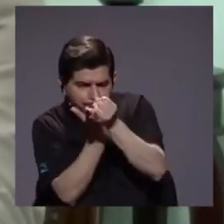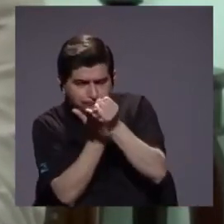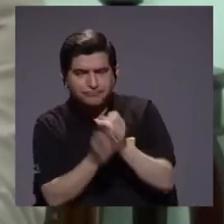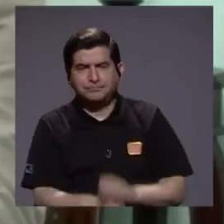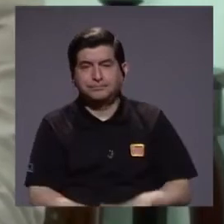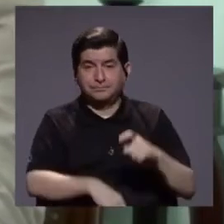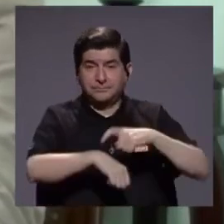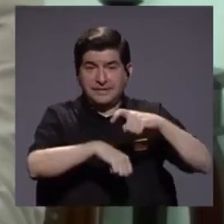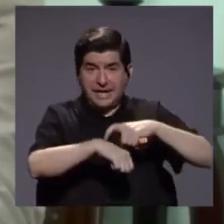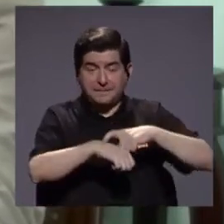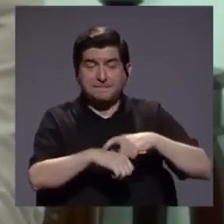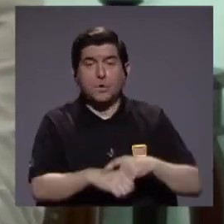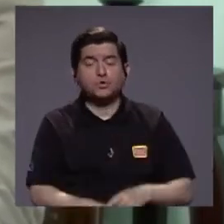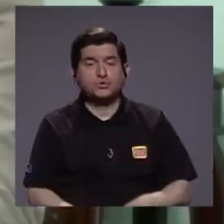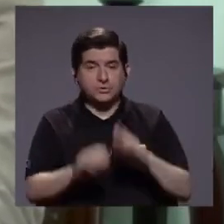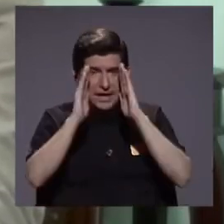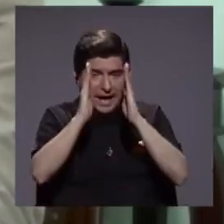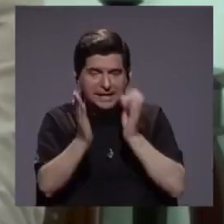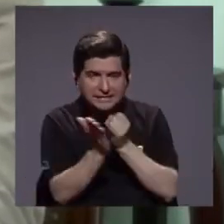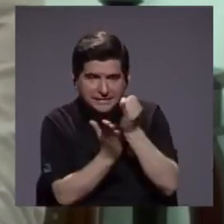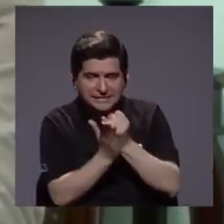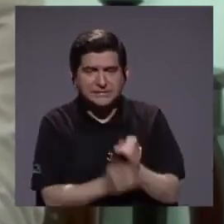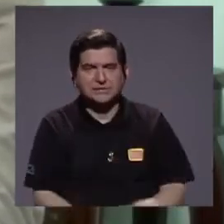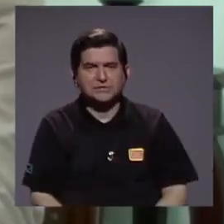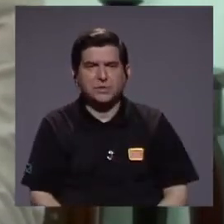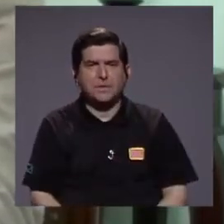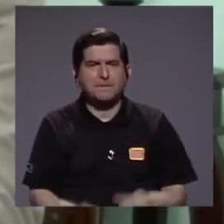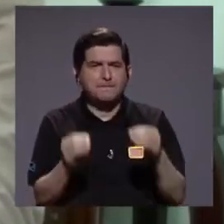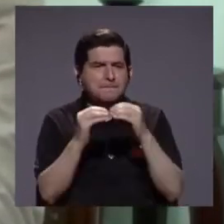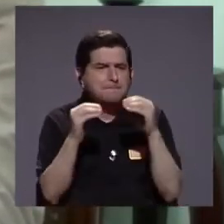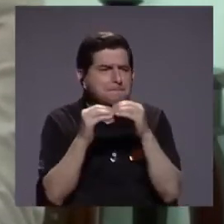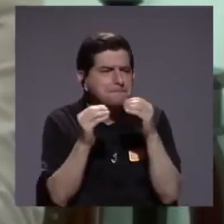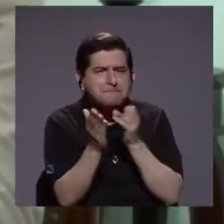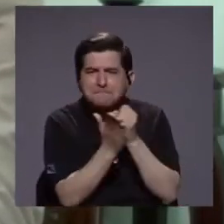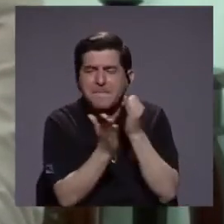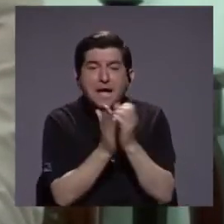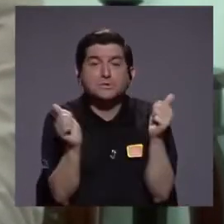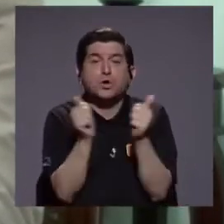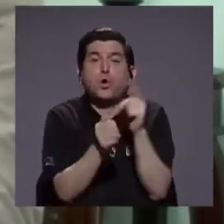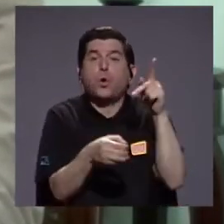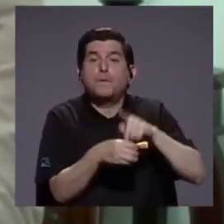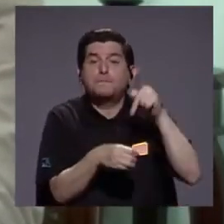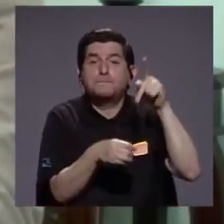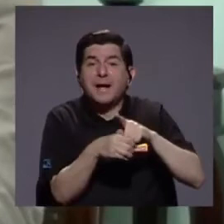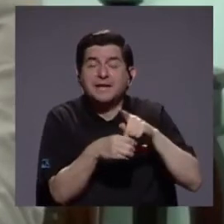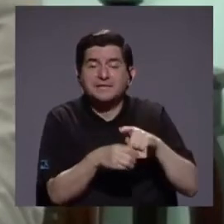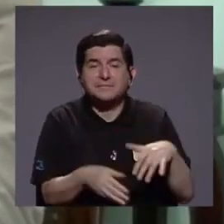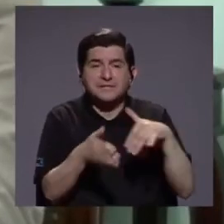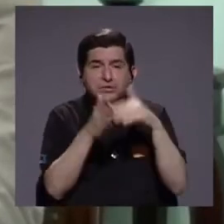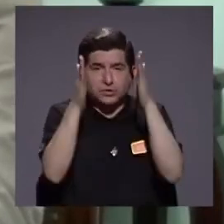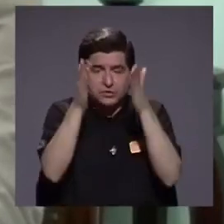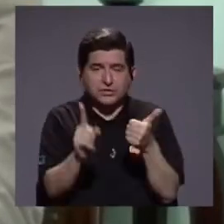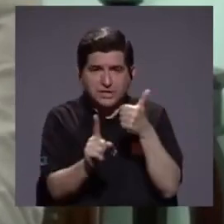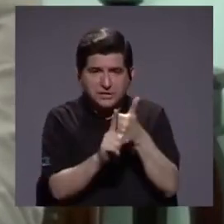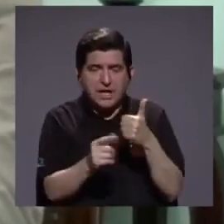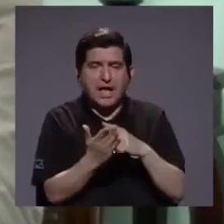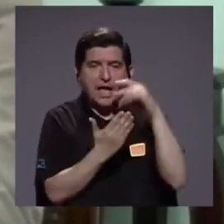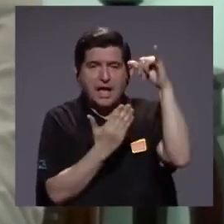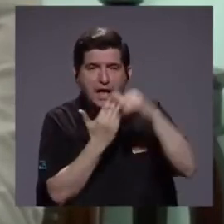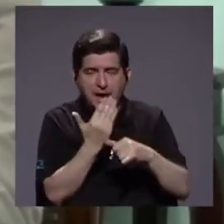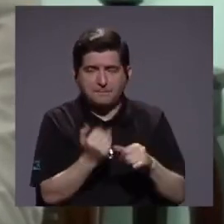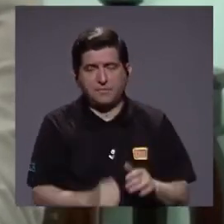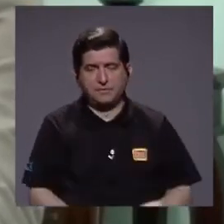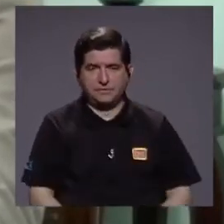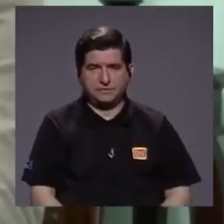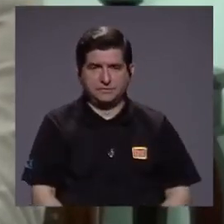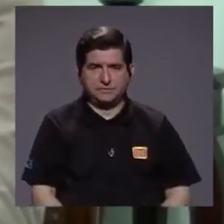los tiempos de investigación, hacer más investigación con la participación de los y las estudiantes en los proyectos de